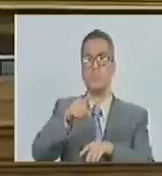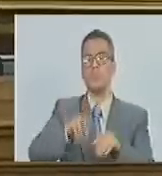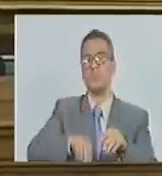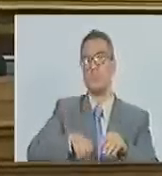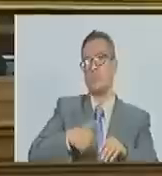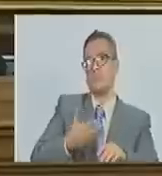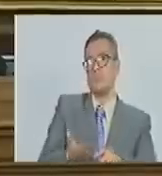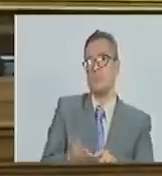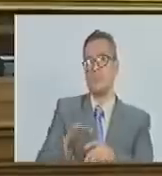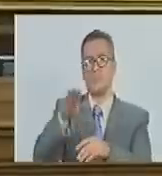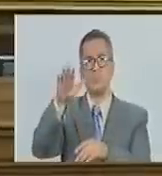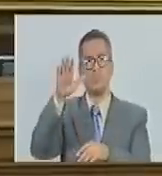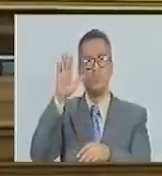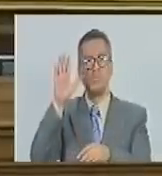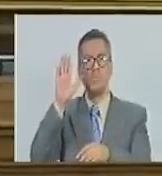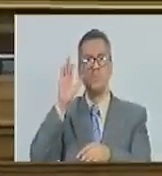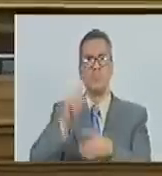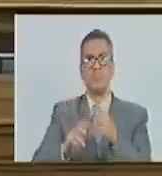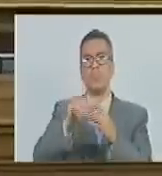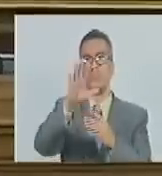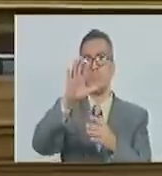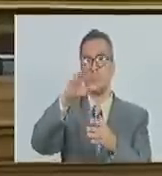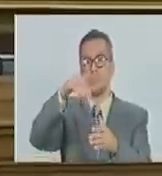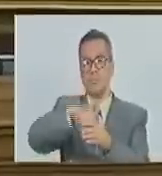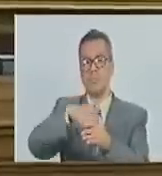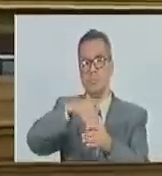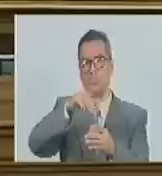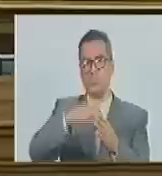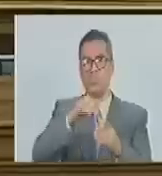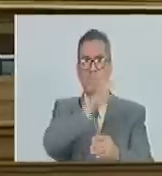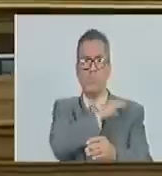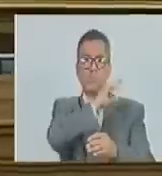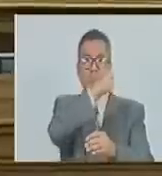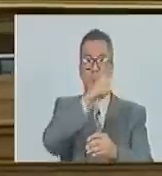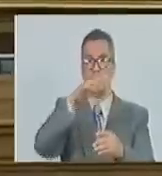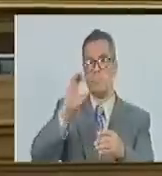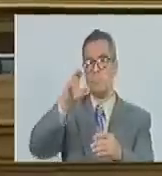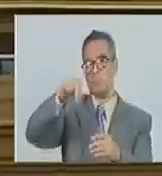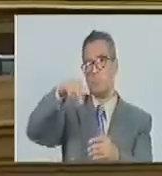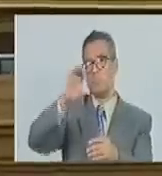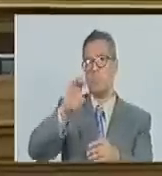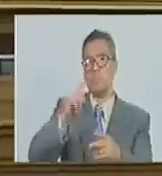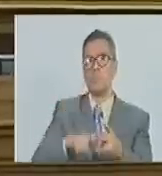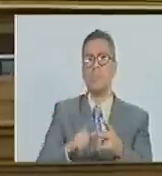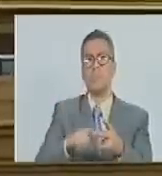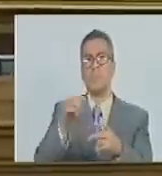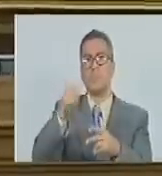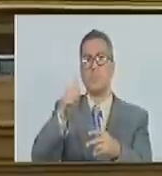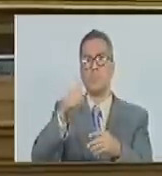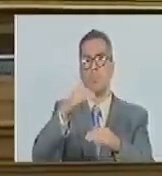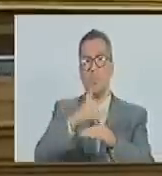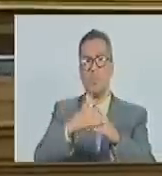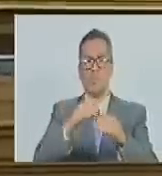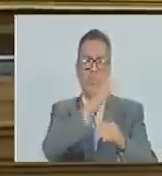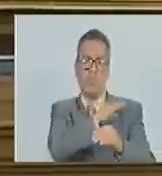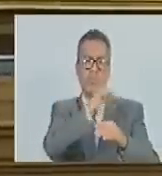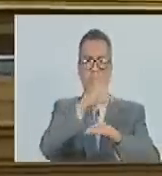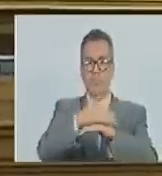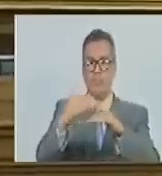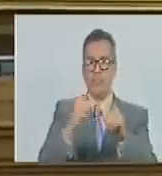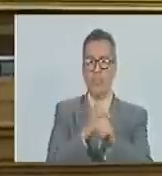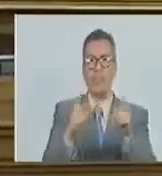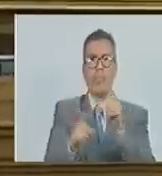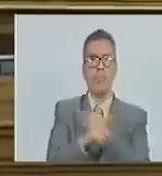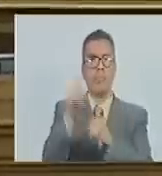pueda juramentar a los 5 rectores principales del Consejo Nacional Electoral y a los 10 rectores suplentes.